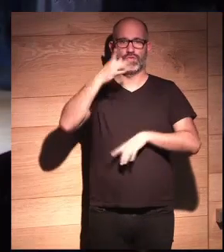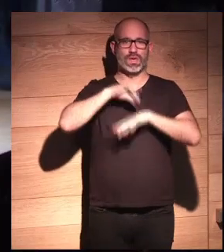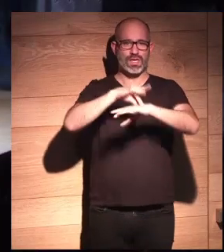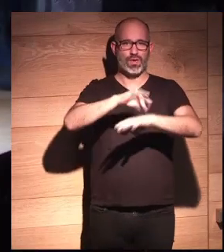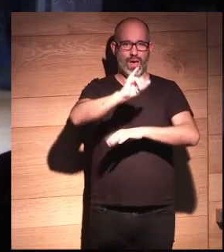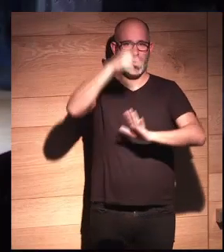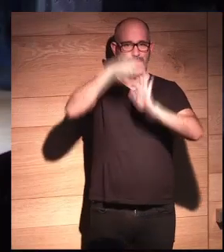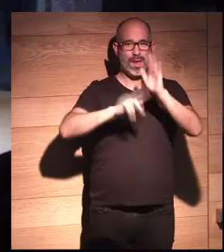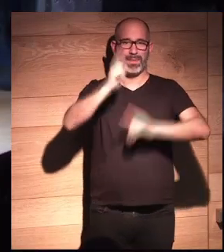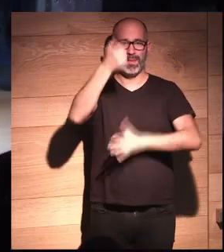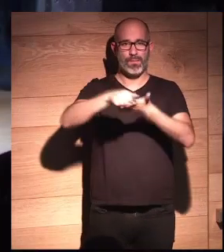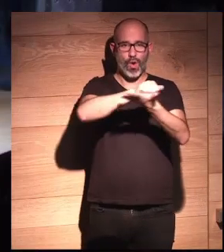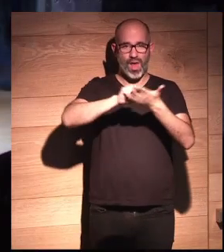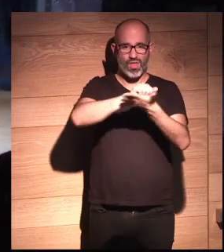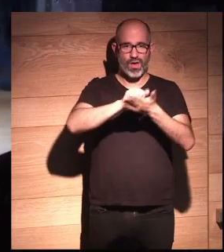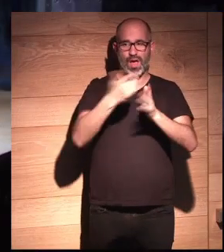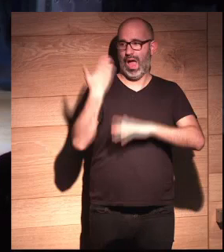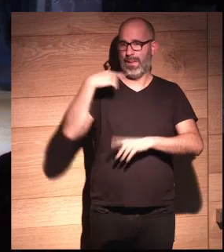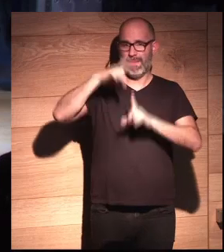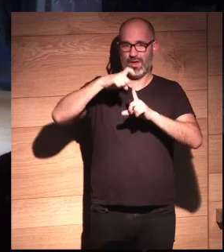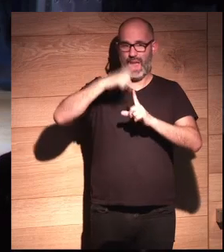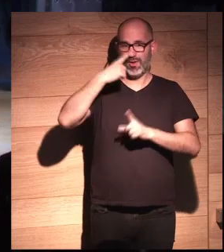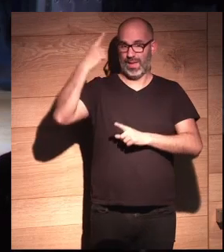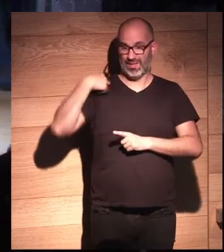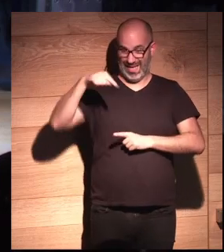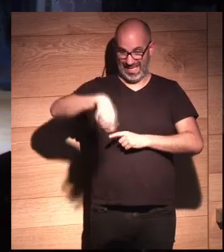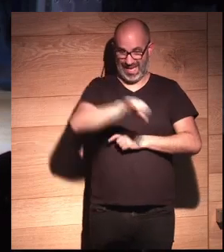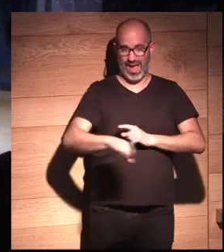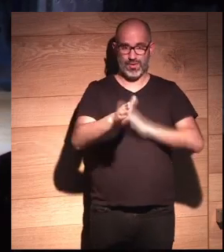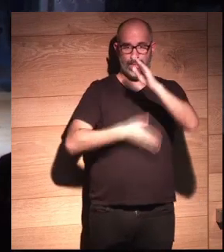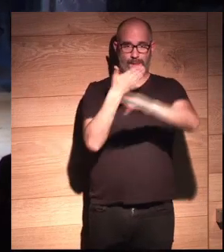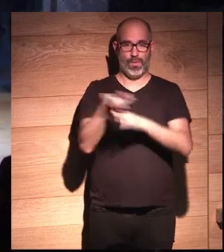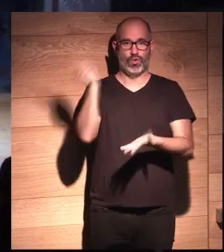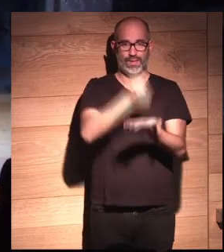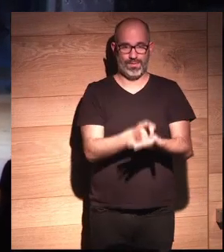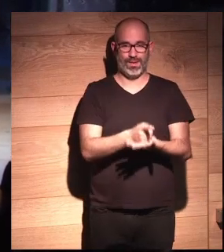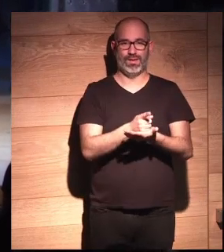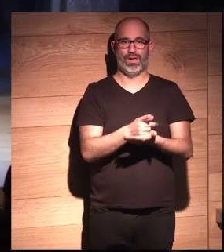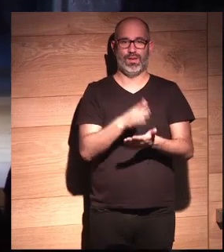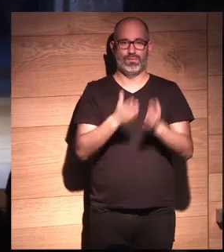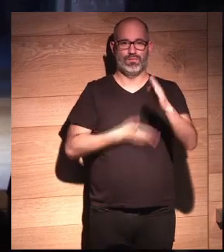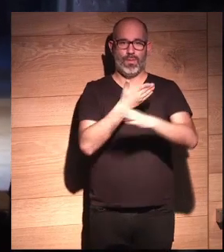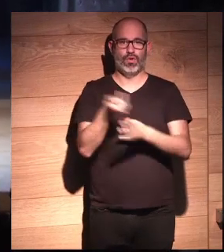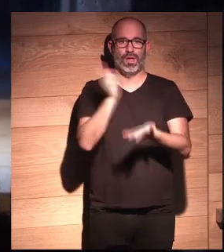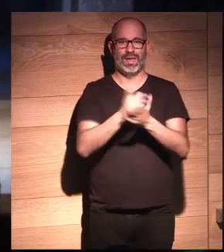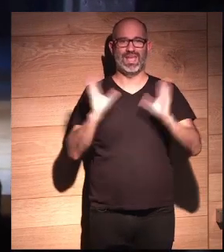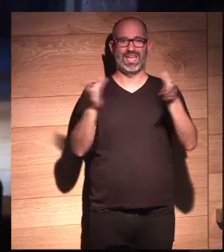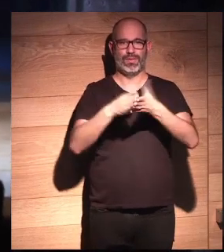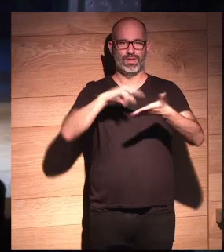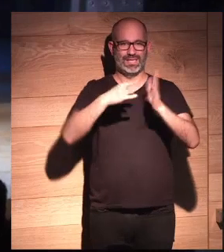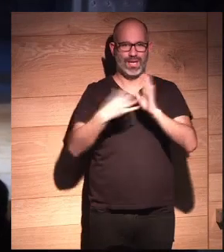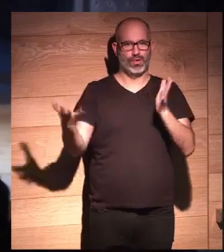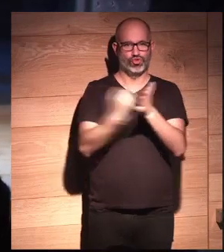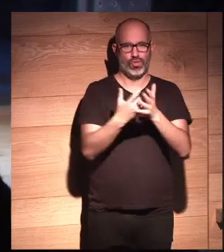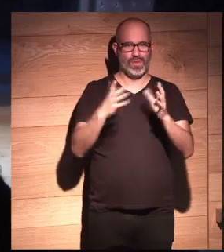borrador, que hemos estado un año. Esto fue en mayo del año pasado. Y este año vamos a volver. Vamos a volver además con un equipo más grande.